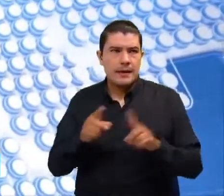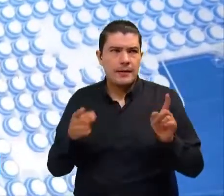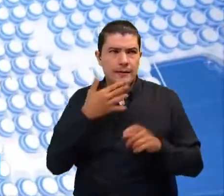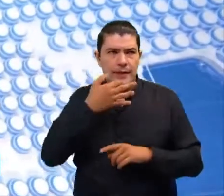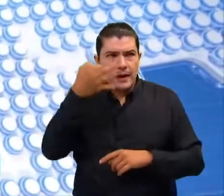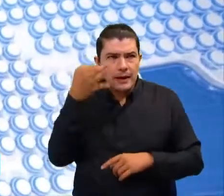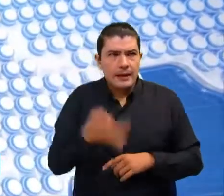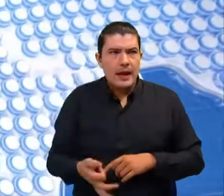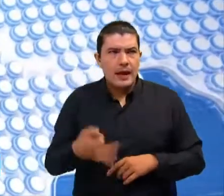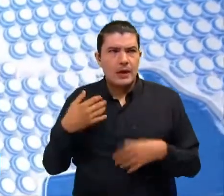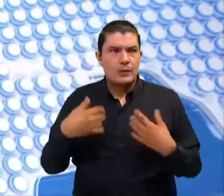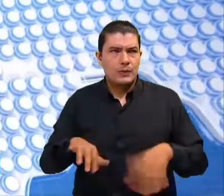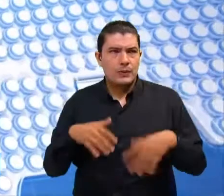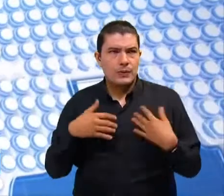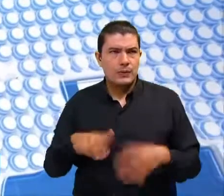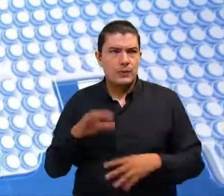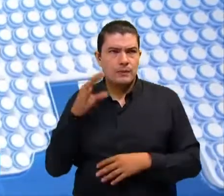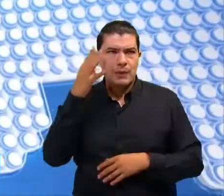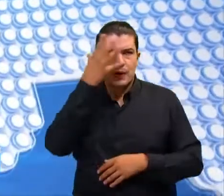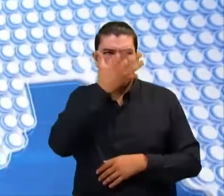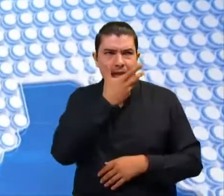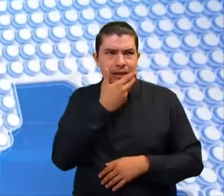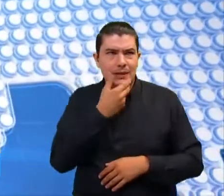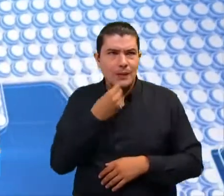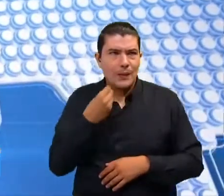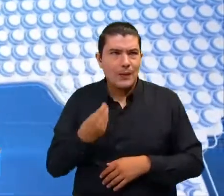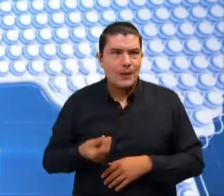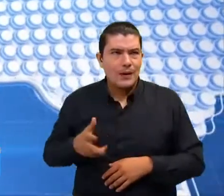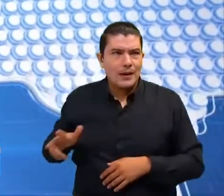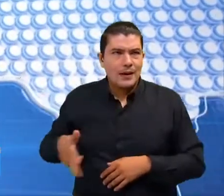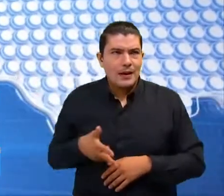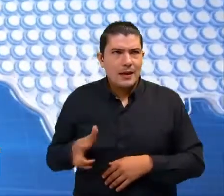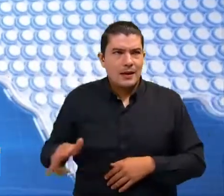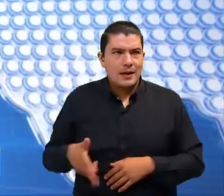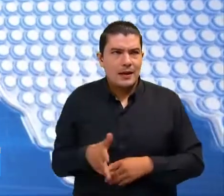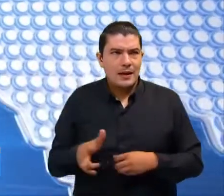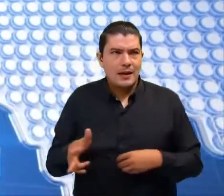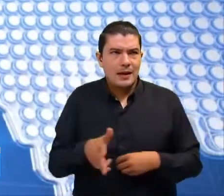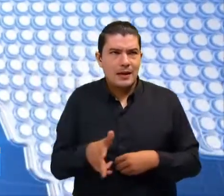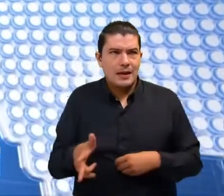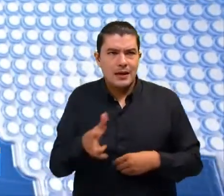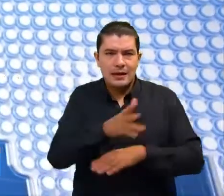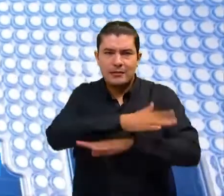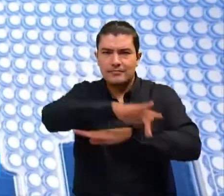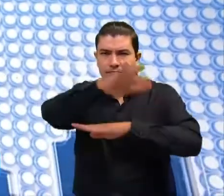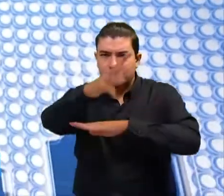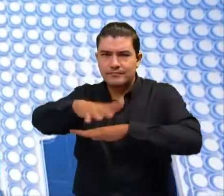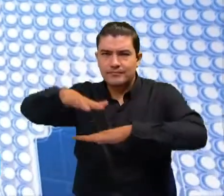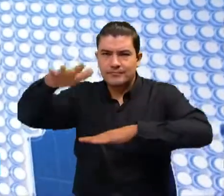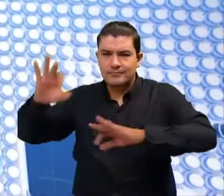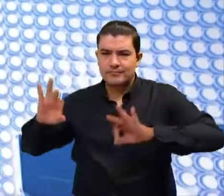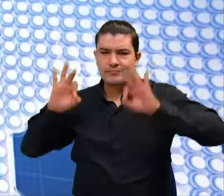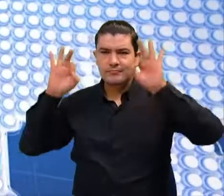me pareció súper, súper bonito. Un frito espectacular arriba,